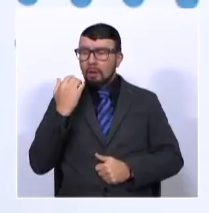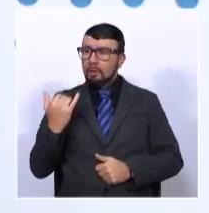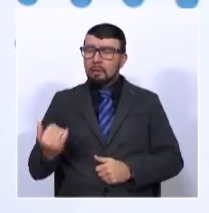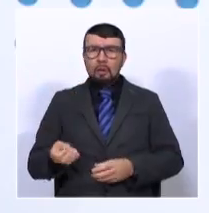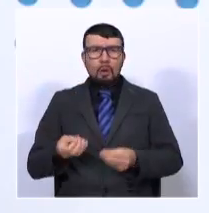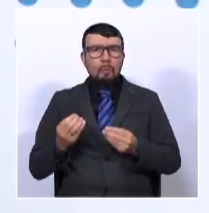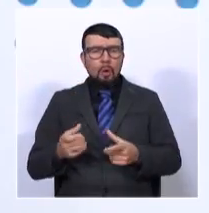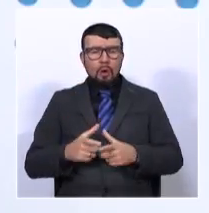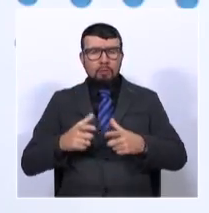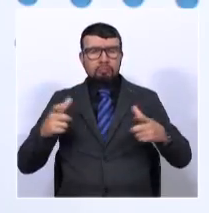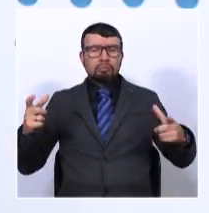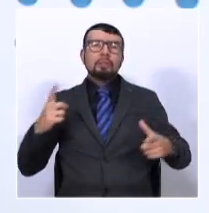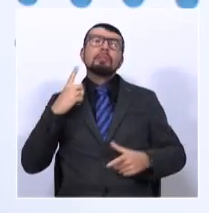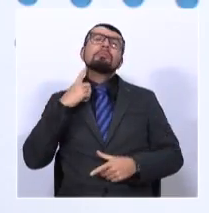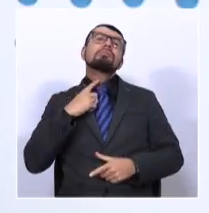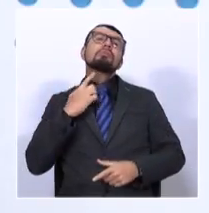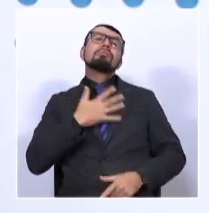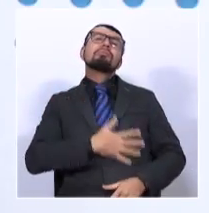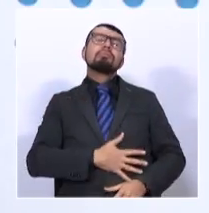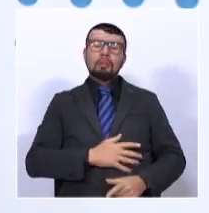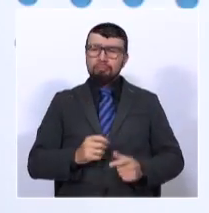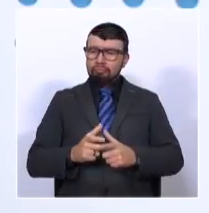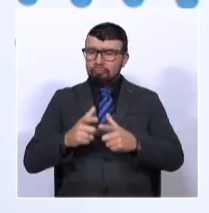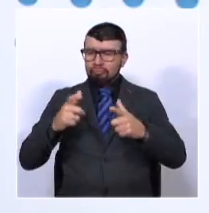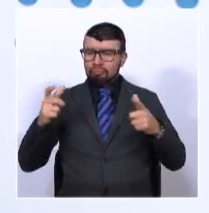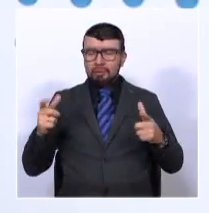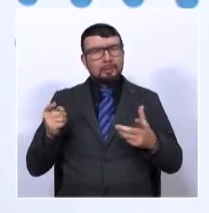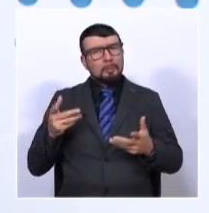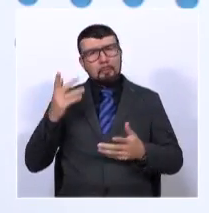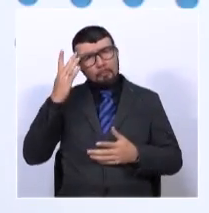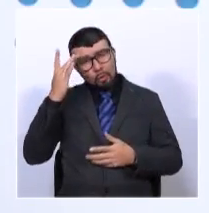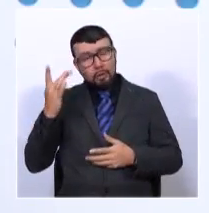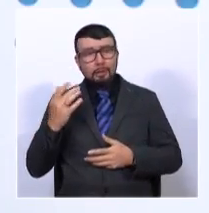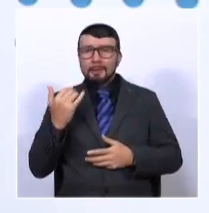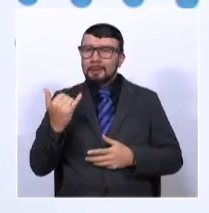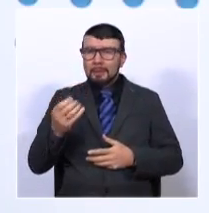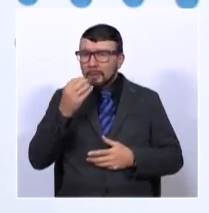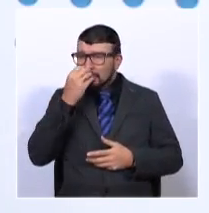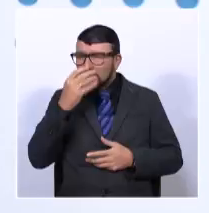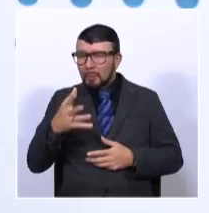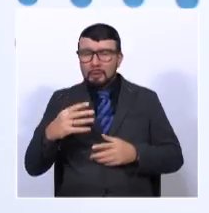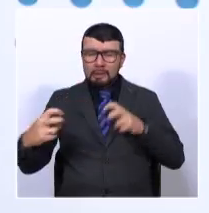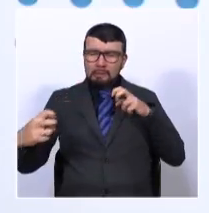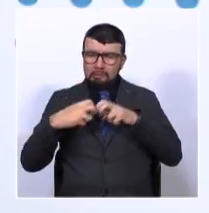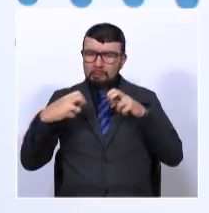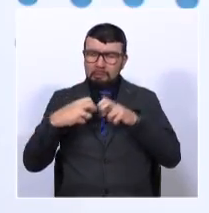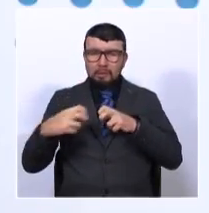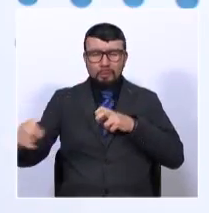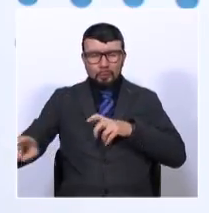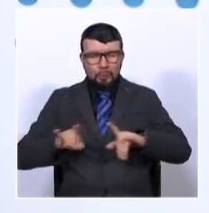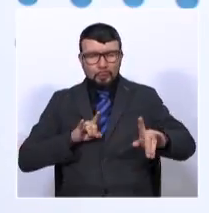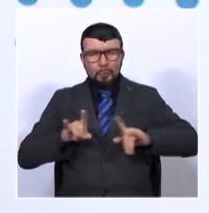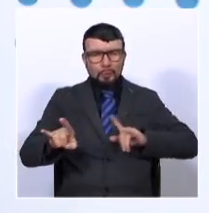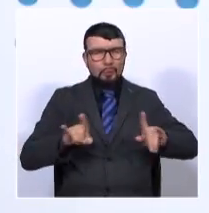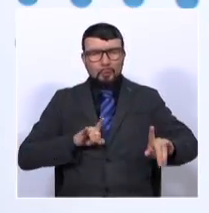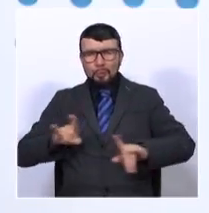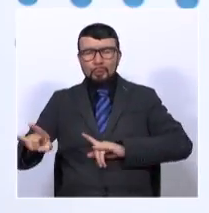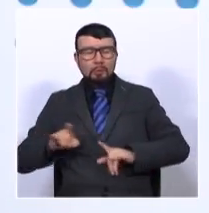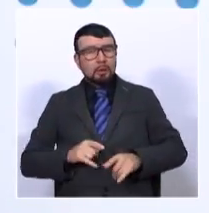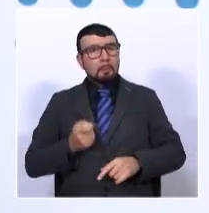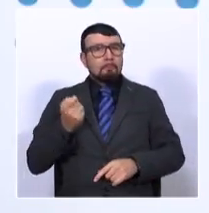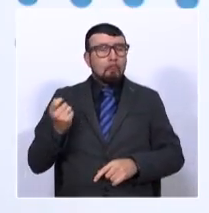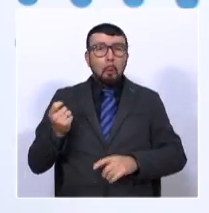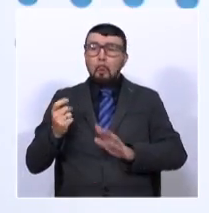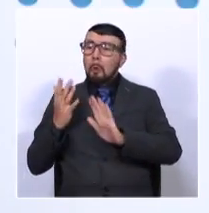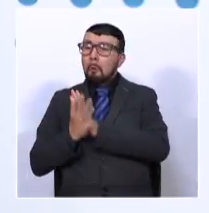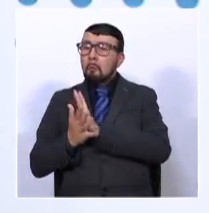hipotiroidismo. Nosotros estamos creyendo que esto es debido a la contaminación electromagnética, que poco se habla de ella